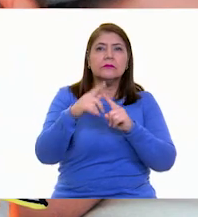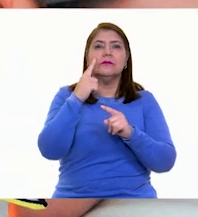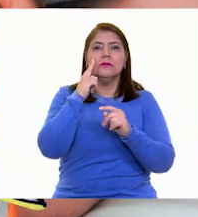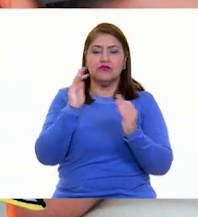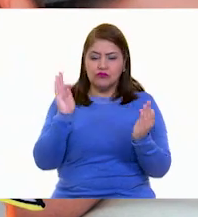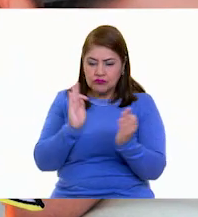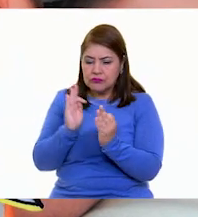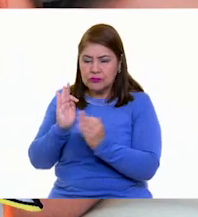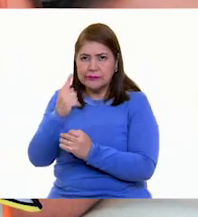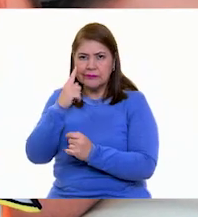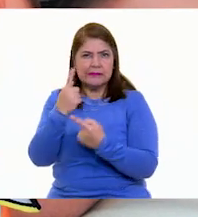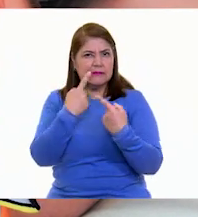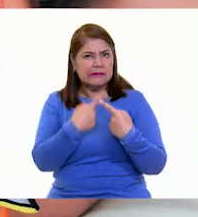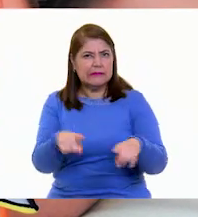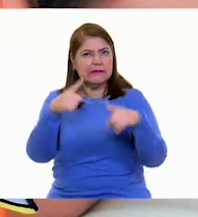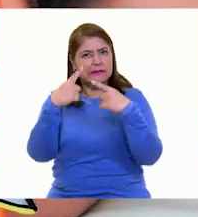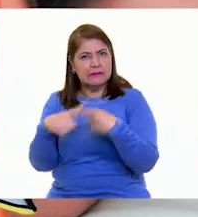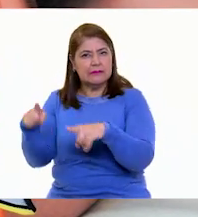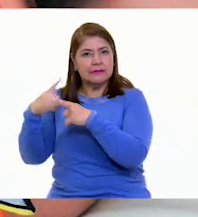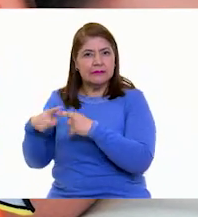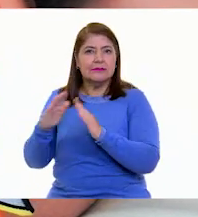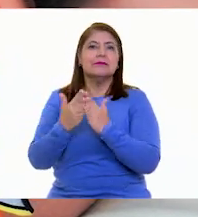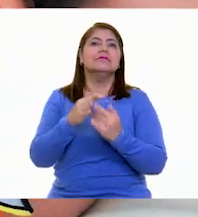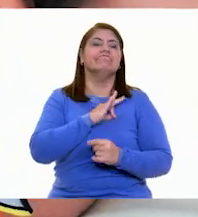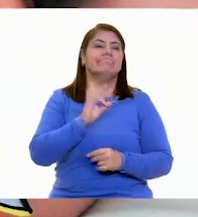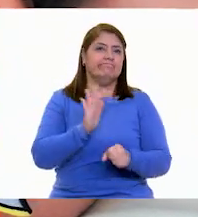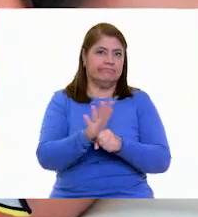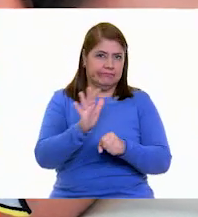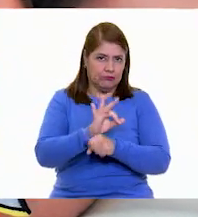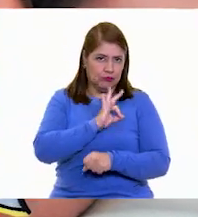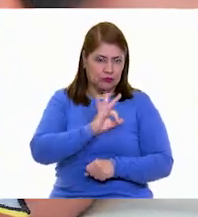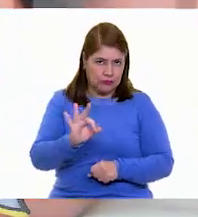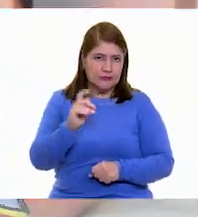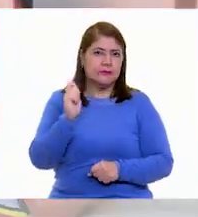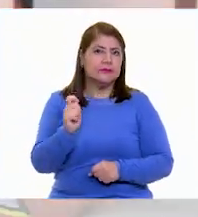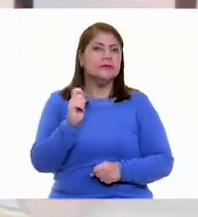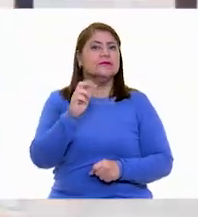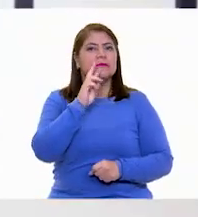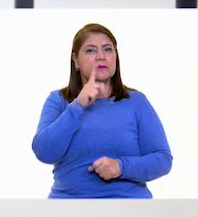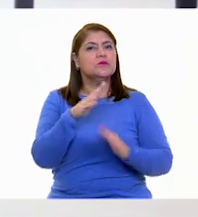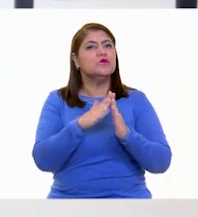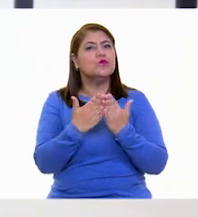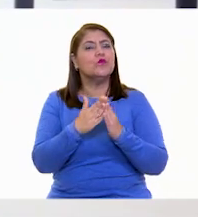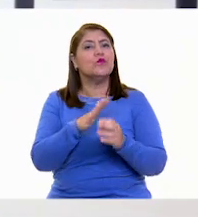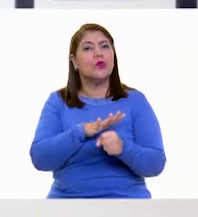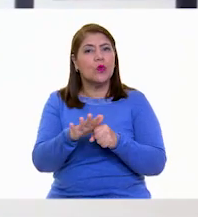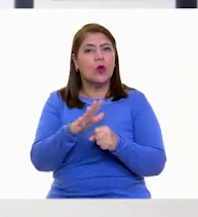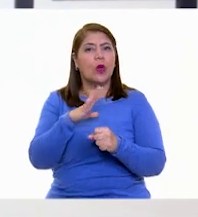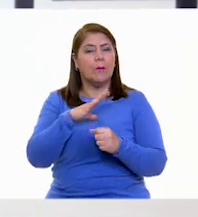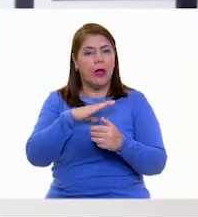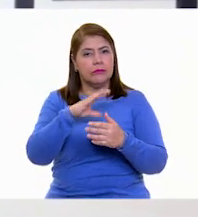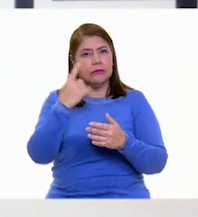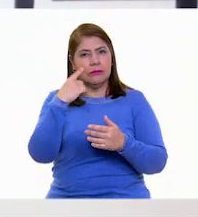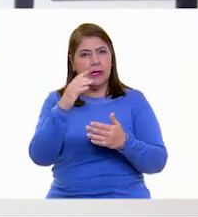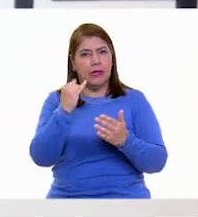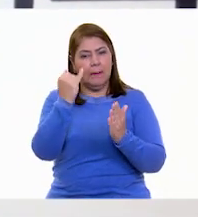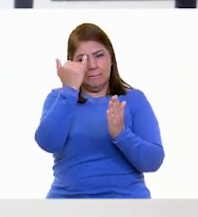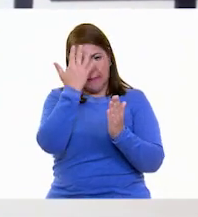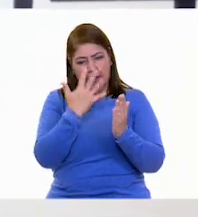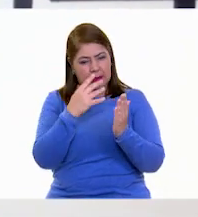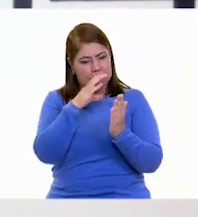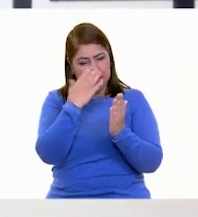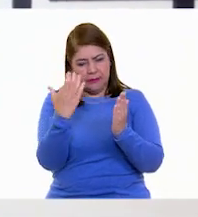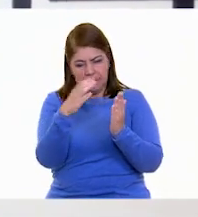libros, infinidad de libros, y los mejores son aquellos que tienen imágenes reales para que